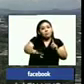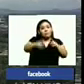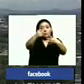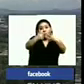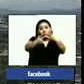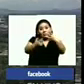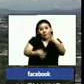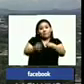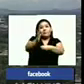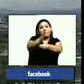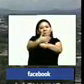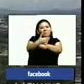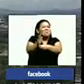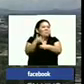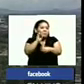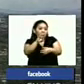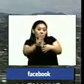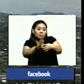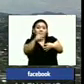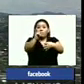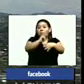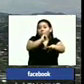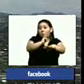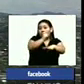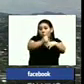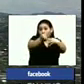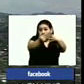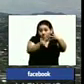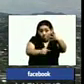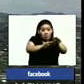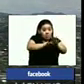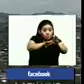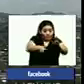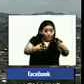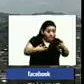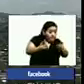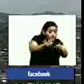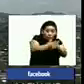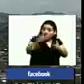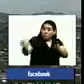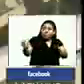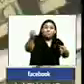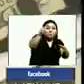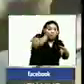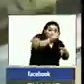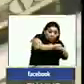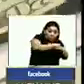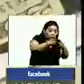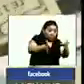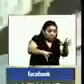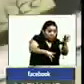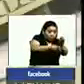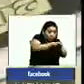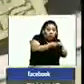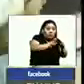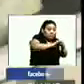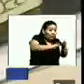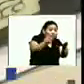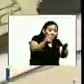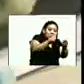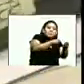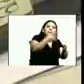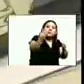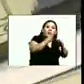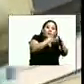de partidos políticos establece que los institutos deberán reintegrar al fisco la diferencia entre el anticipo y la suma que corresponde de la deuda